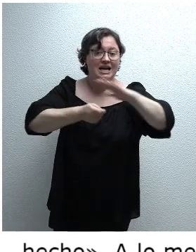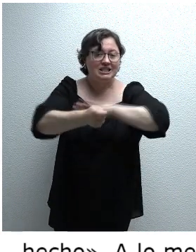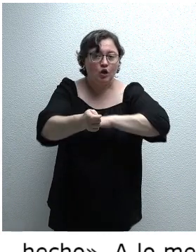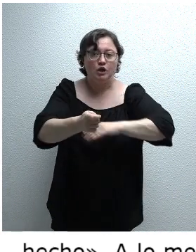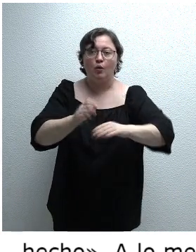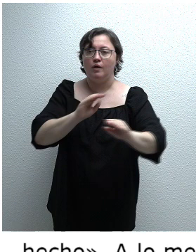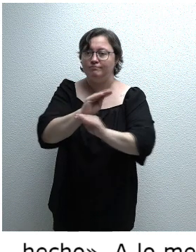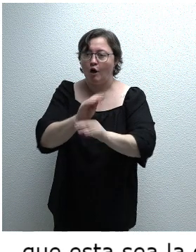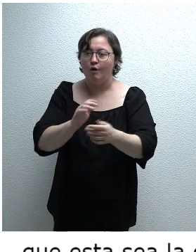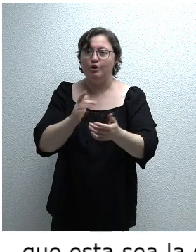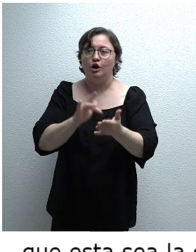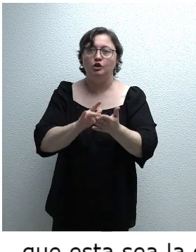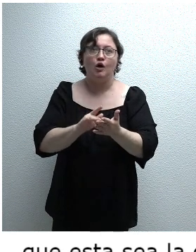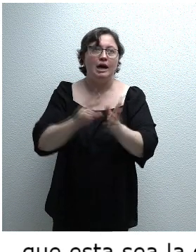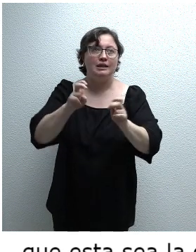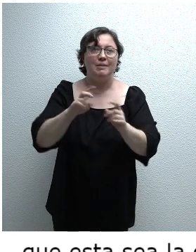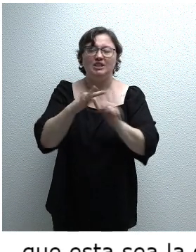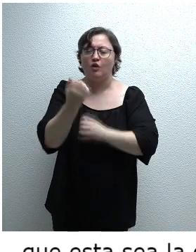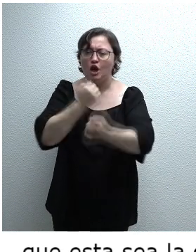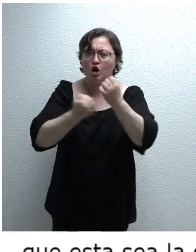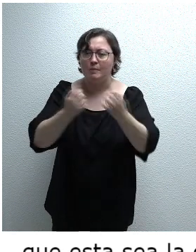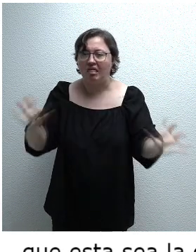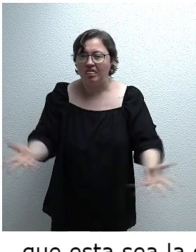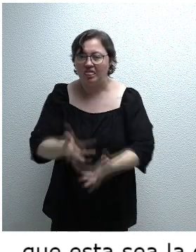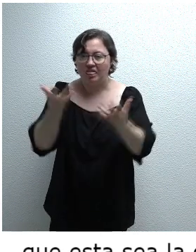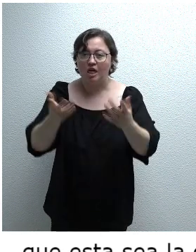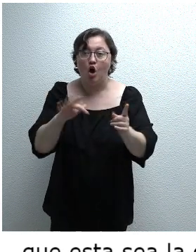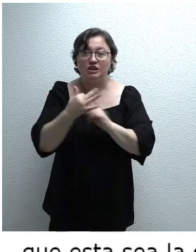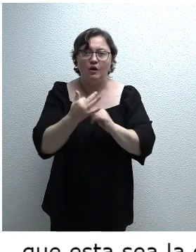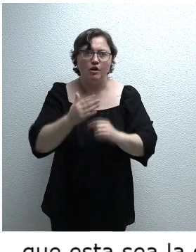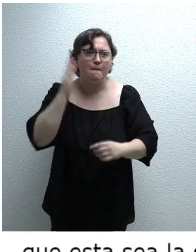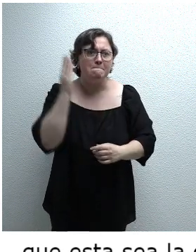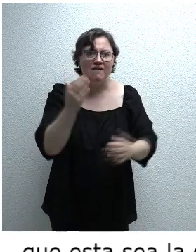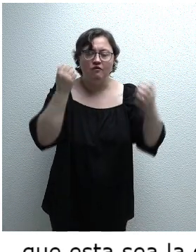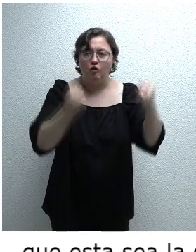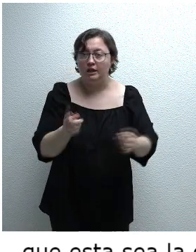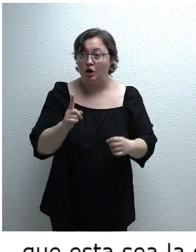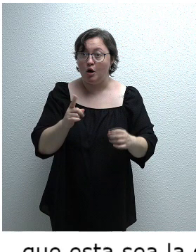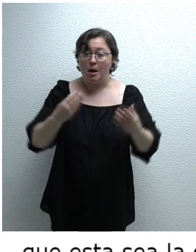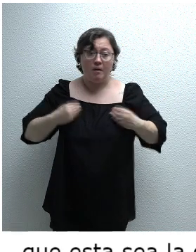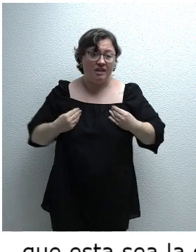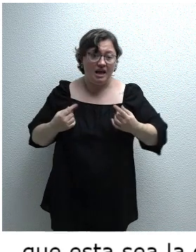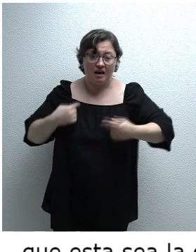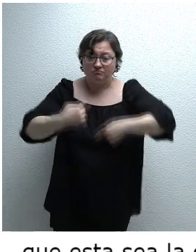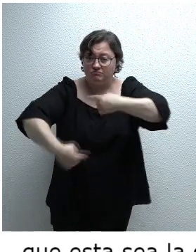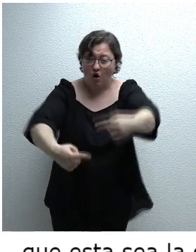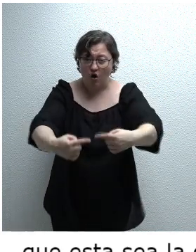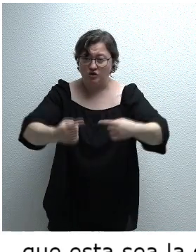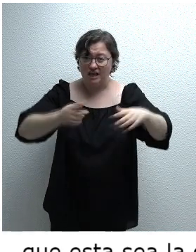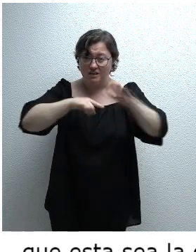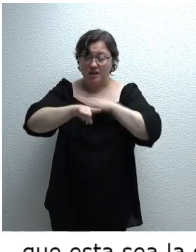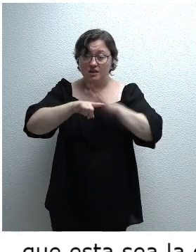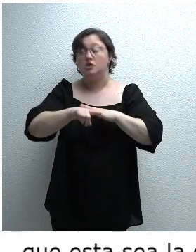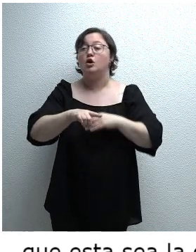prestaciones, para realizar actos de escasa relevancia económica o que no revistan un especial significado, que pertenezcan a la vida ordinaria de la persona, lo